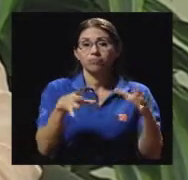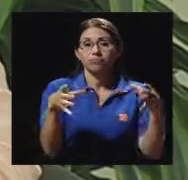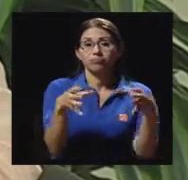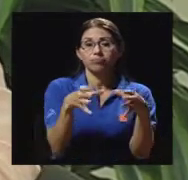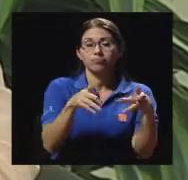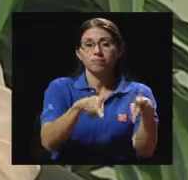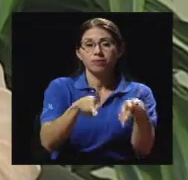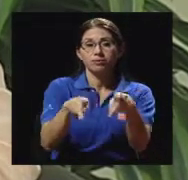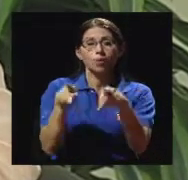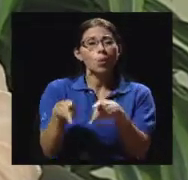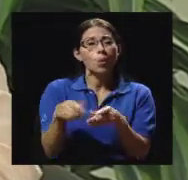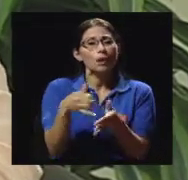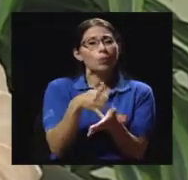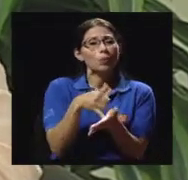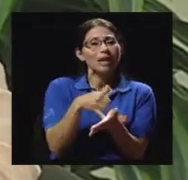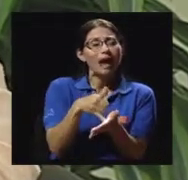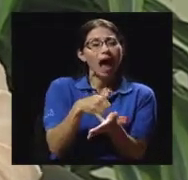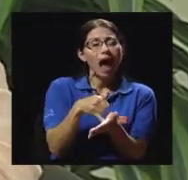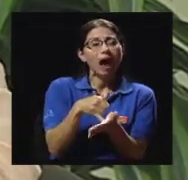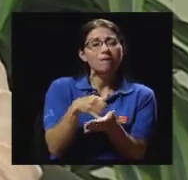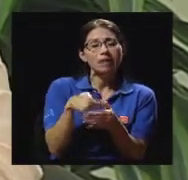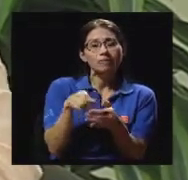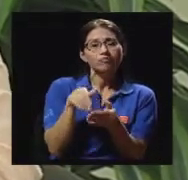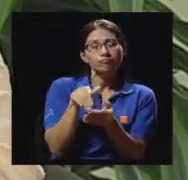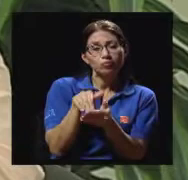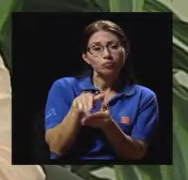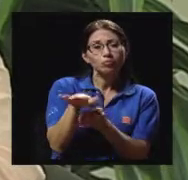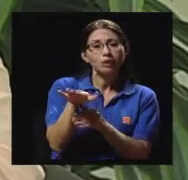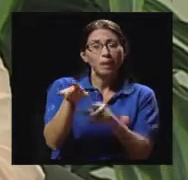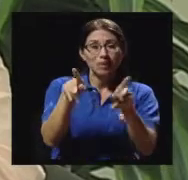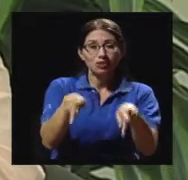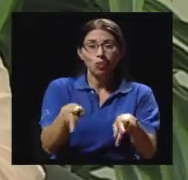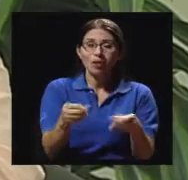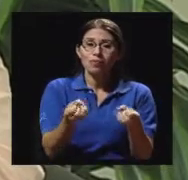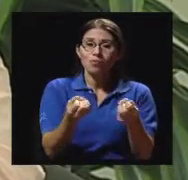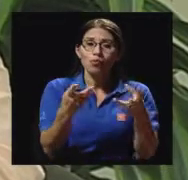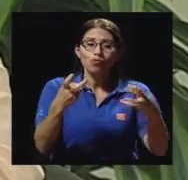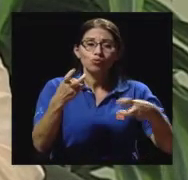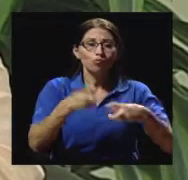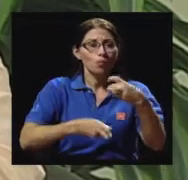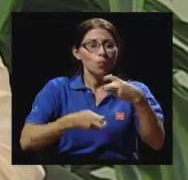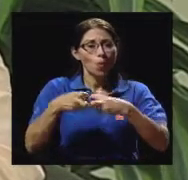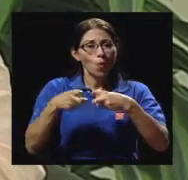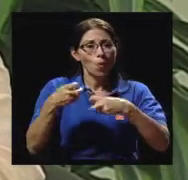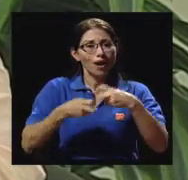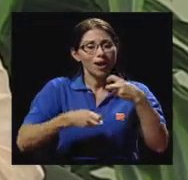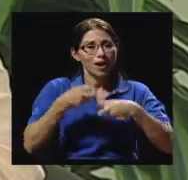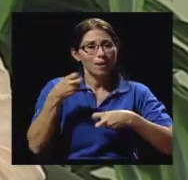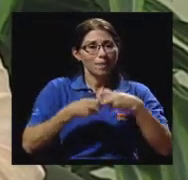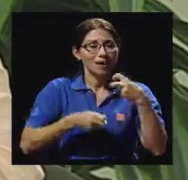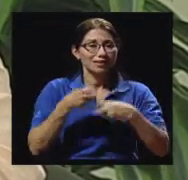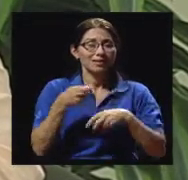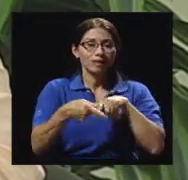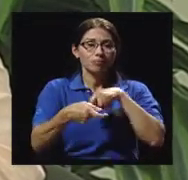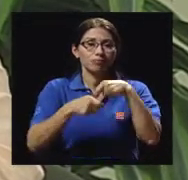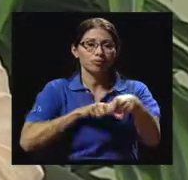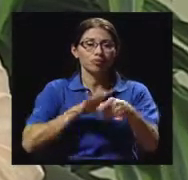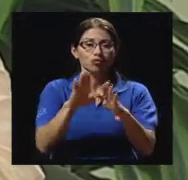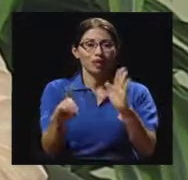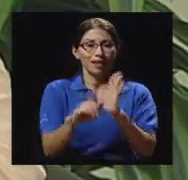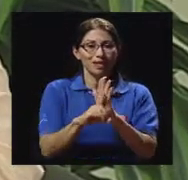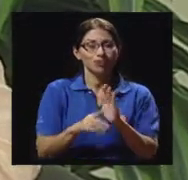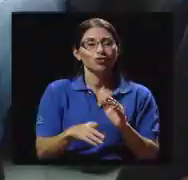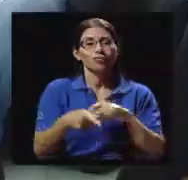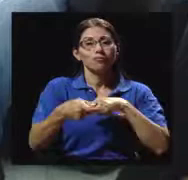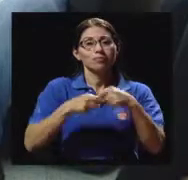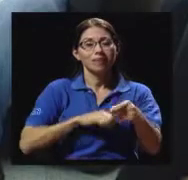vulnerable, una comunidad excluida, con personas que tienen muchos problemas de violación de sus derechos, derecho a la